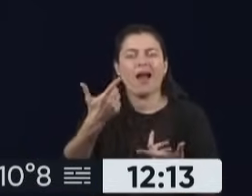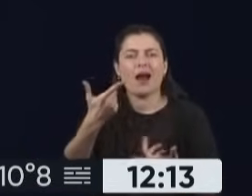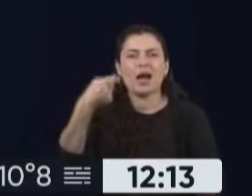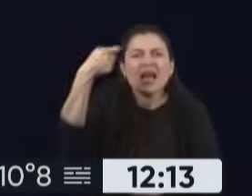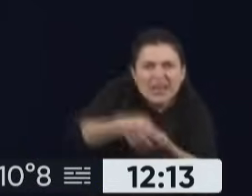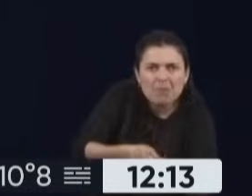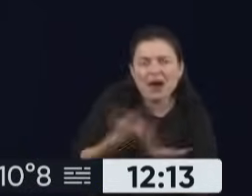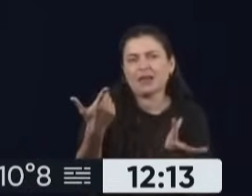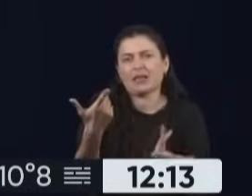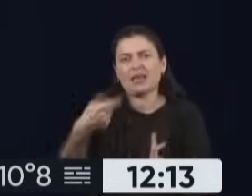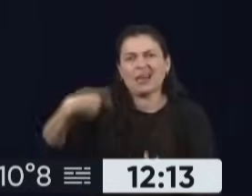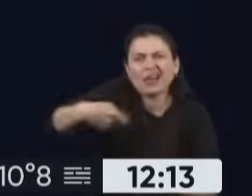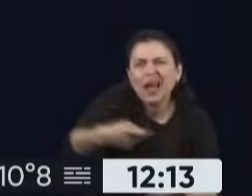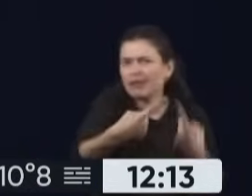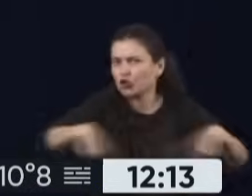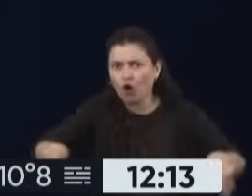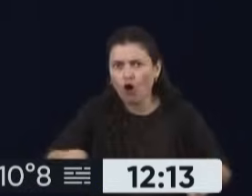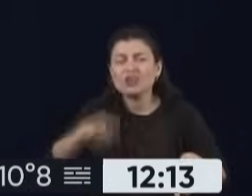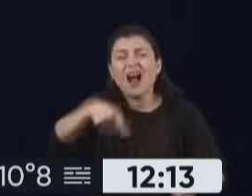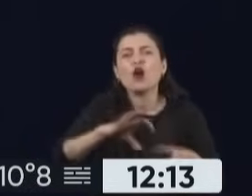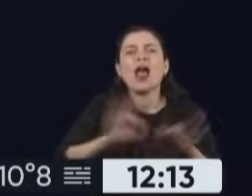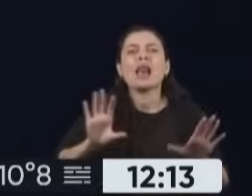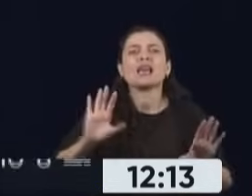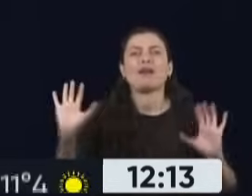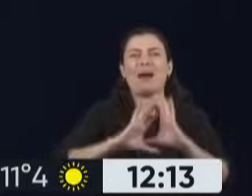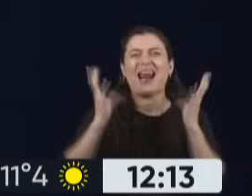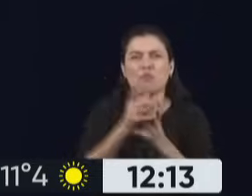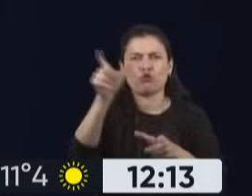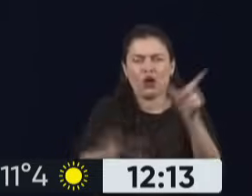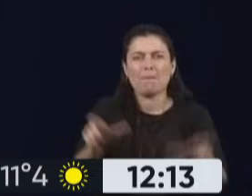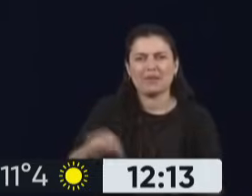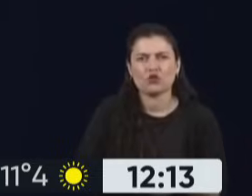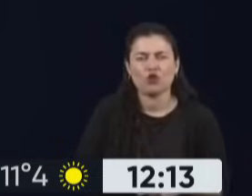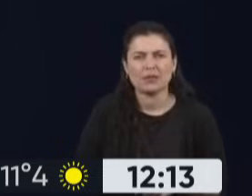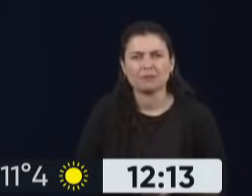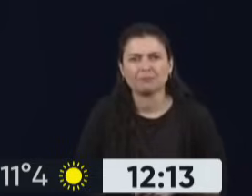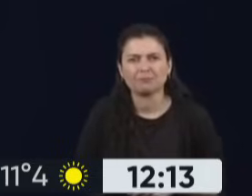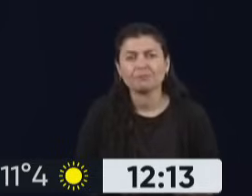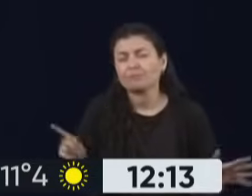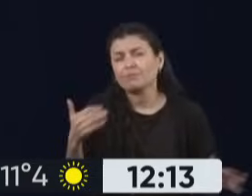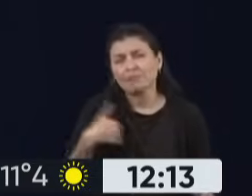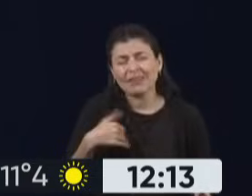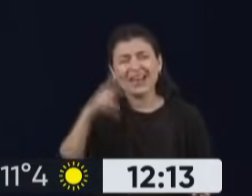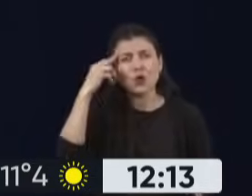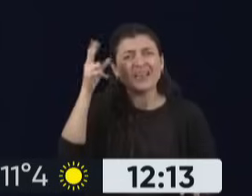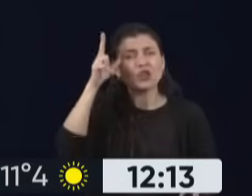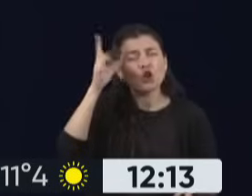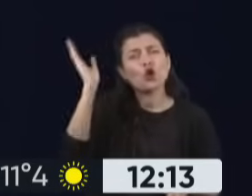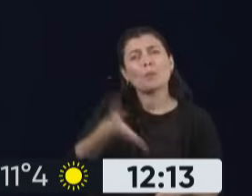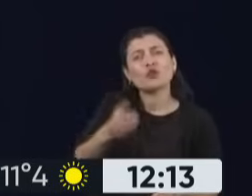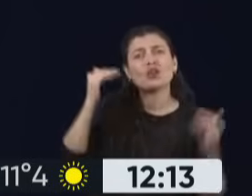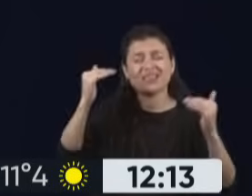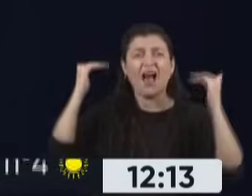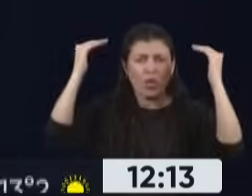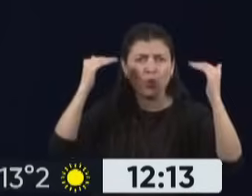trae acceso al crédito y un montón de beneficios para la planeación financiera personal. En Argentina el 98% de los adultos tienen